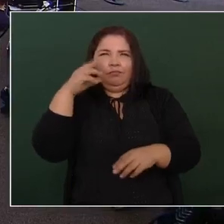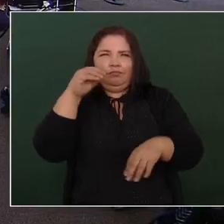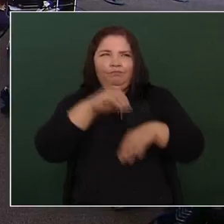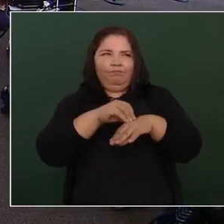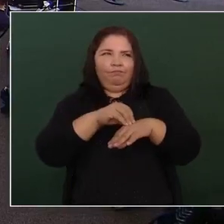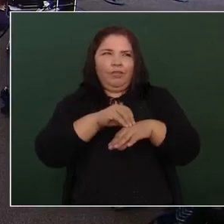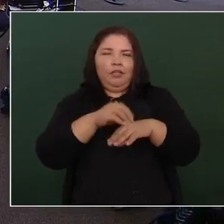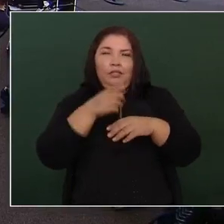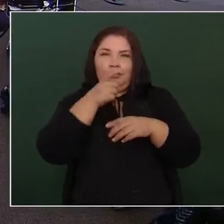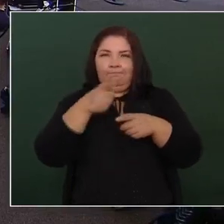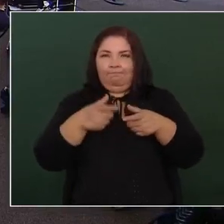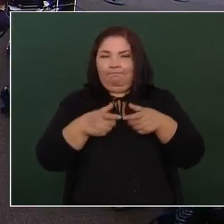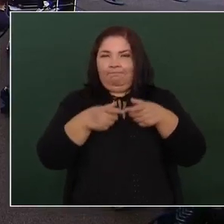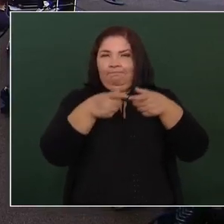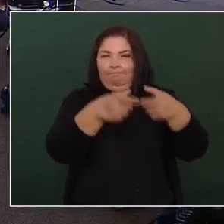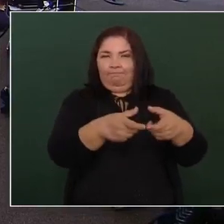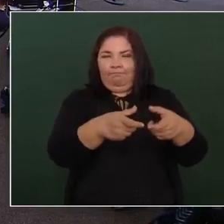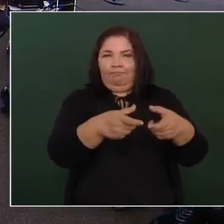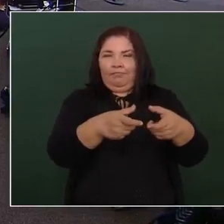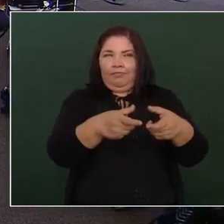Se dan premios